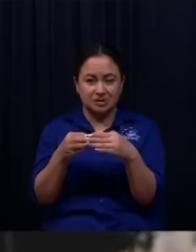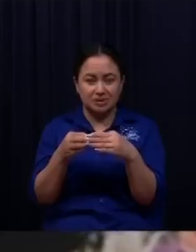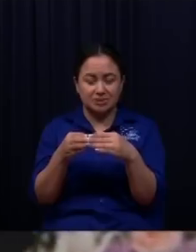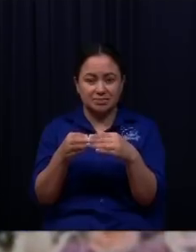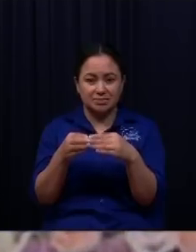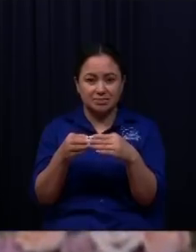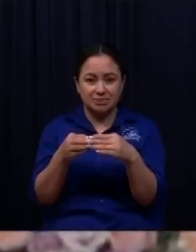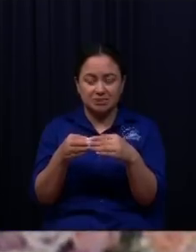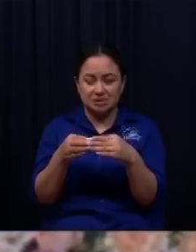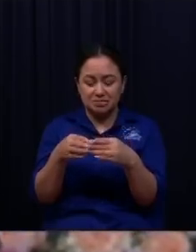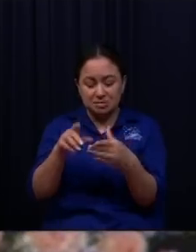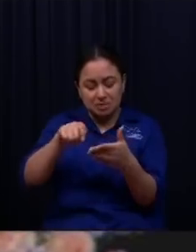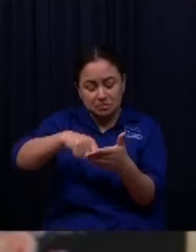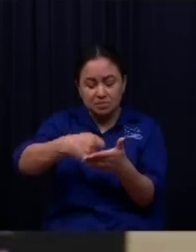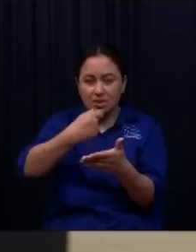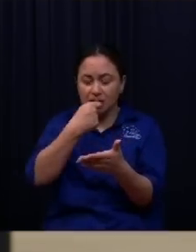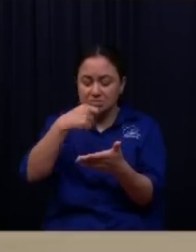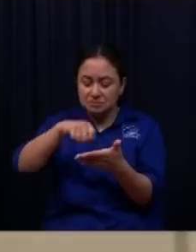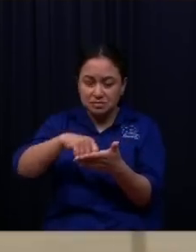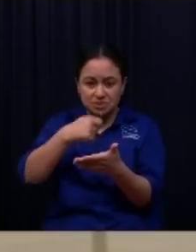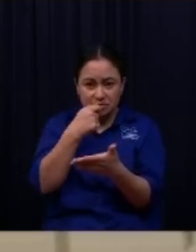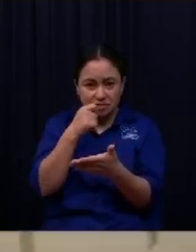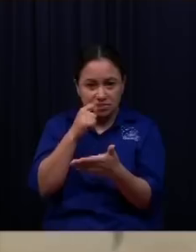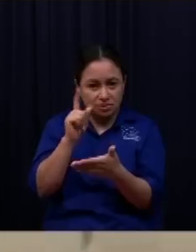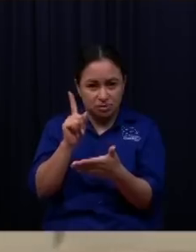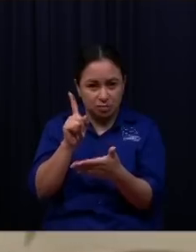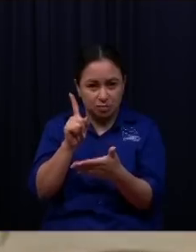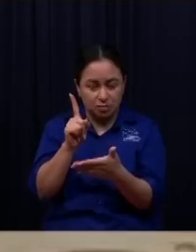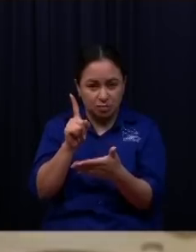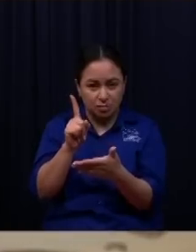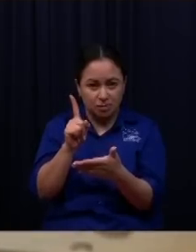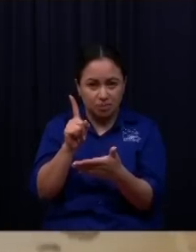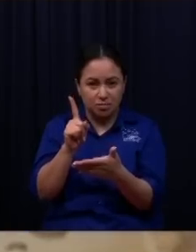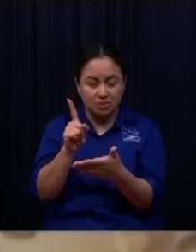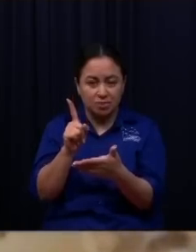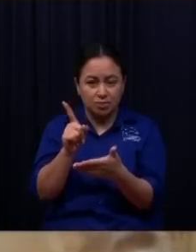No me refiero a eso. Una tentación